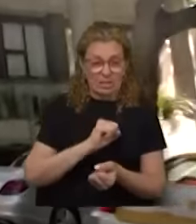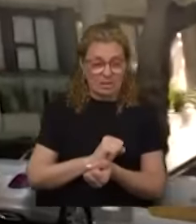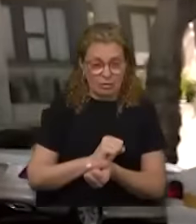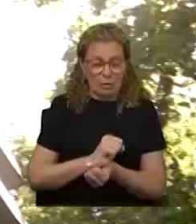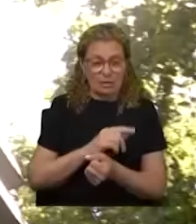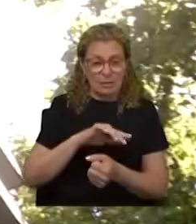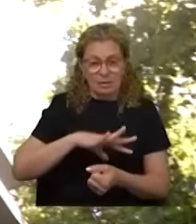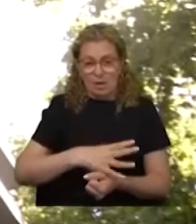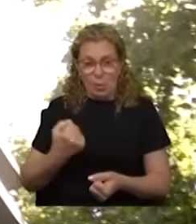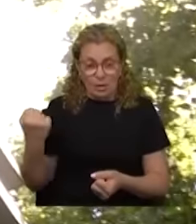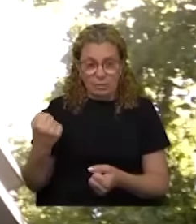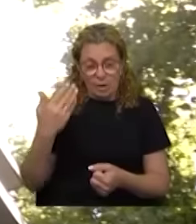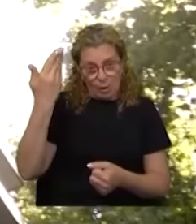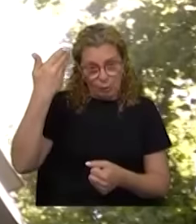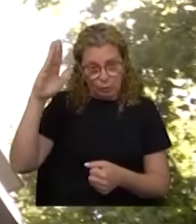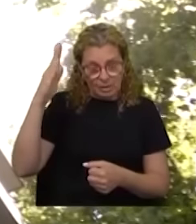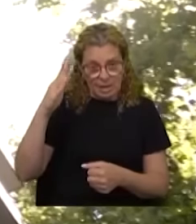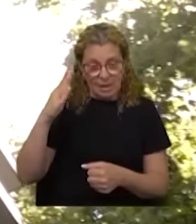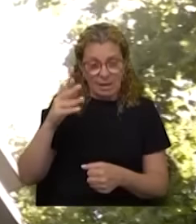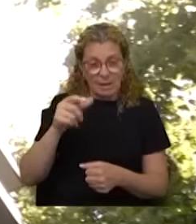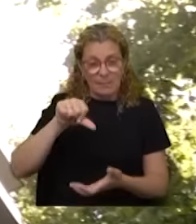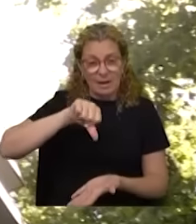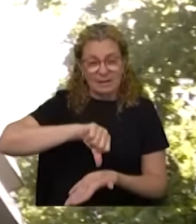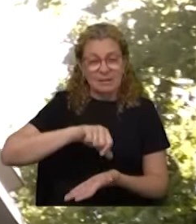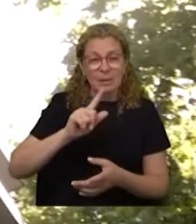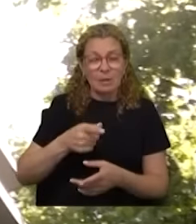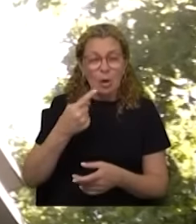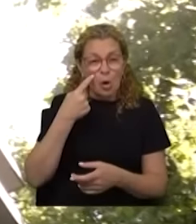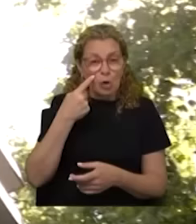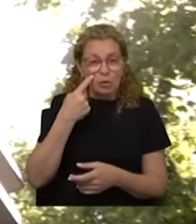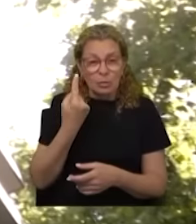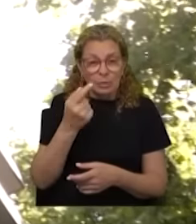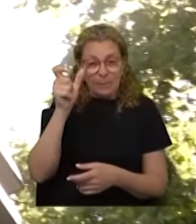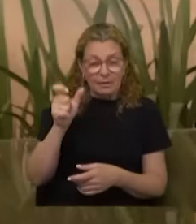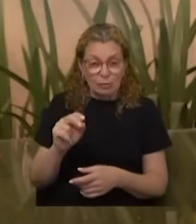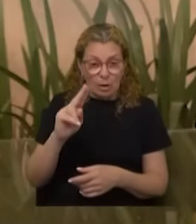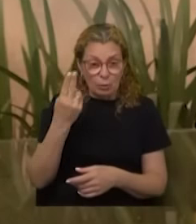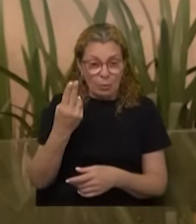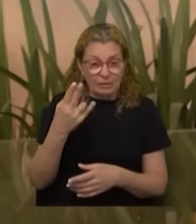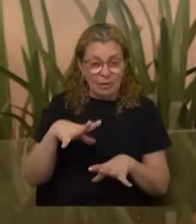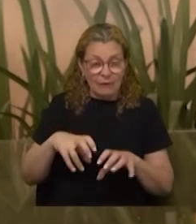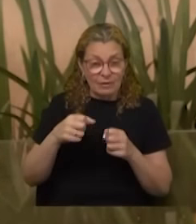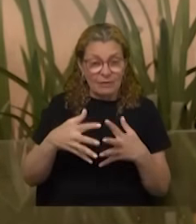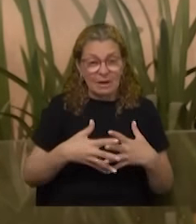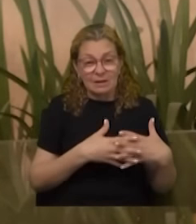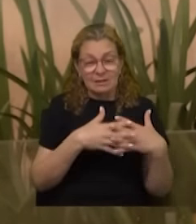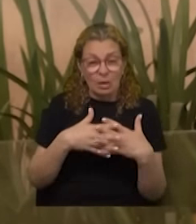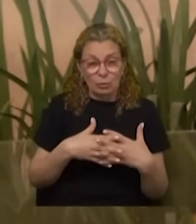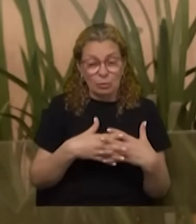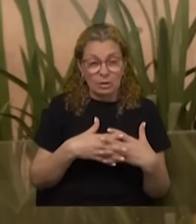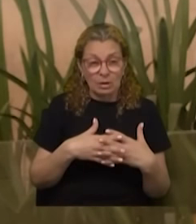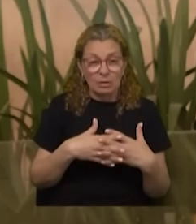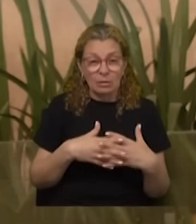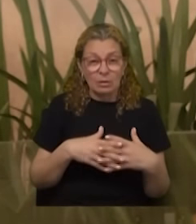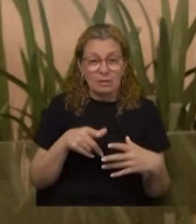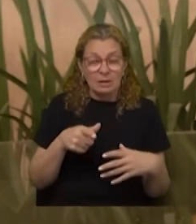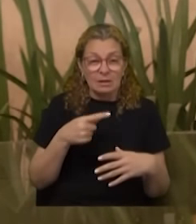secuestros por parte de las autoridades de ese país así como al paradero desconocido de un ciudadano uruguayo residente en Estados Unidos del que se tuvo